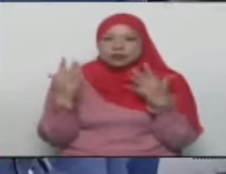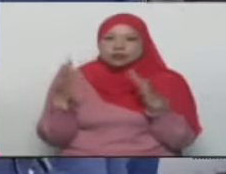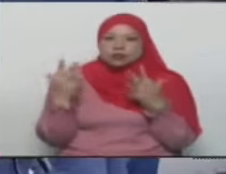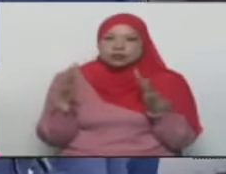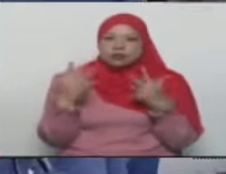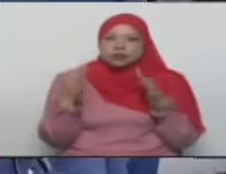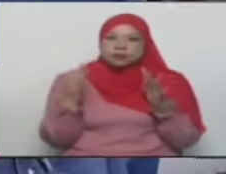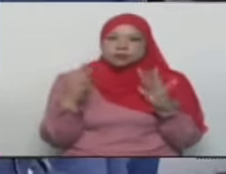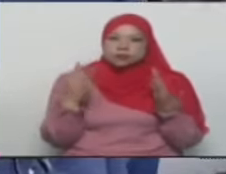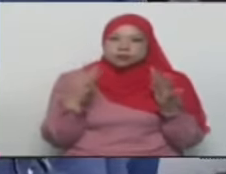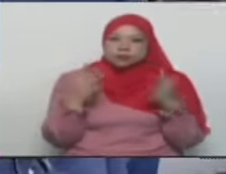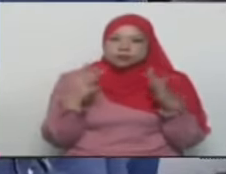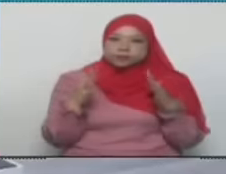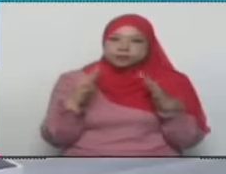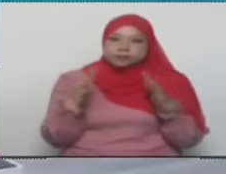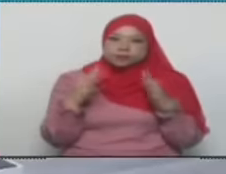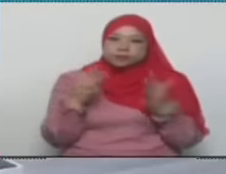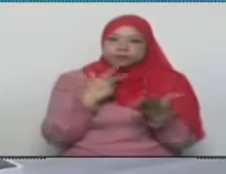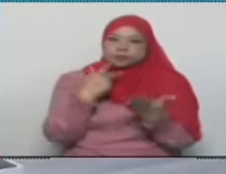postura ya conocida